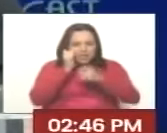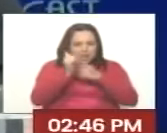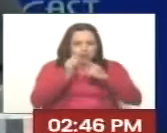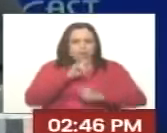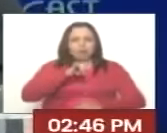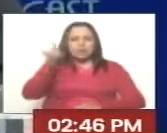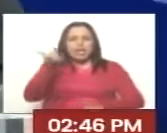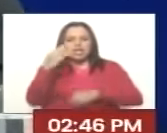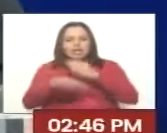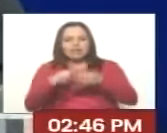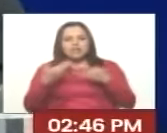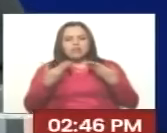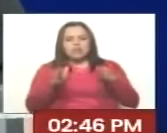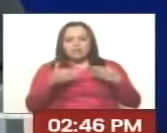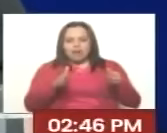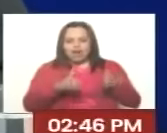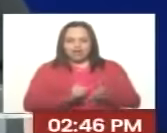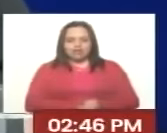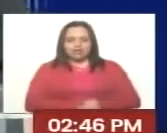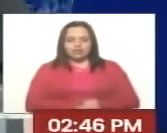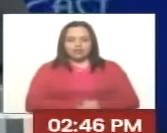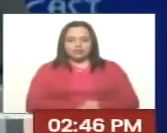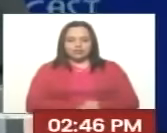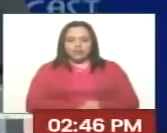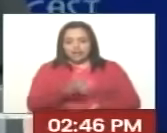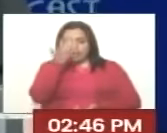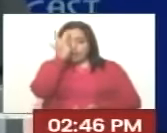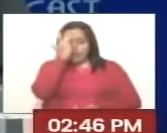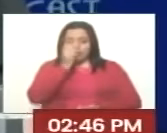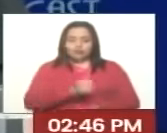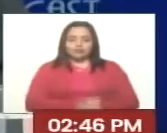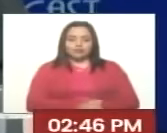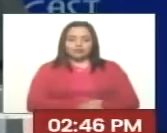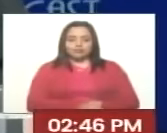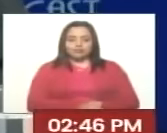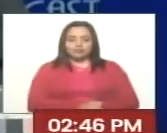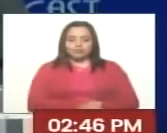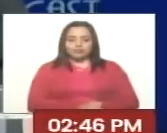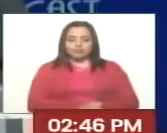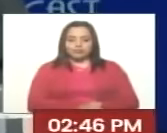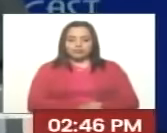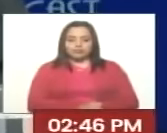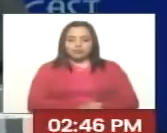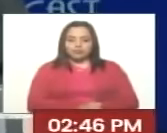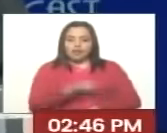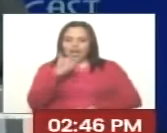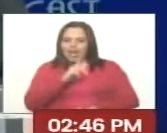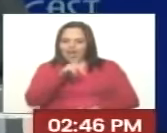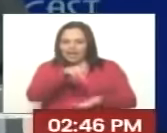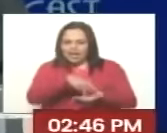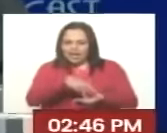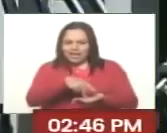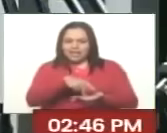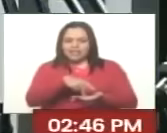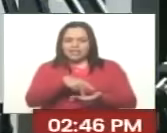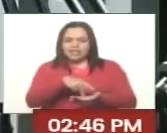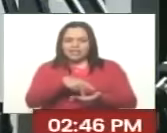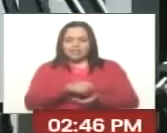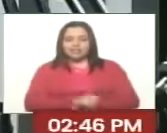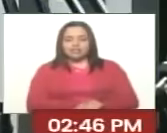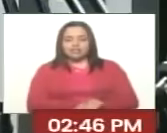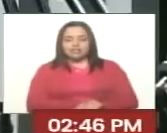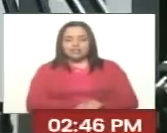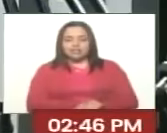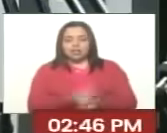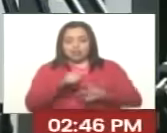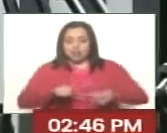que él iba a hacer a Panamá. Correcto. En febrero. Él iba a tener un concierto en El Tigre, la ciudad natal, por